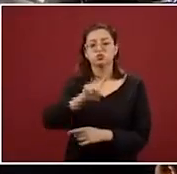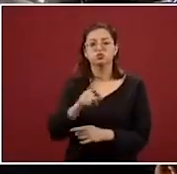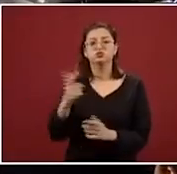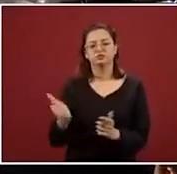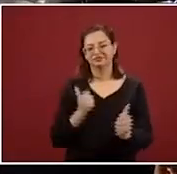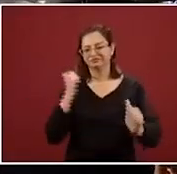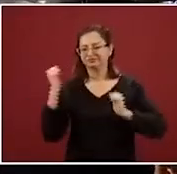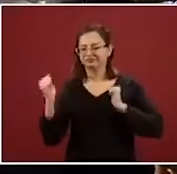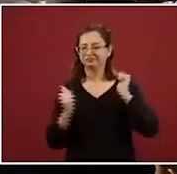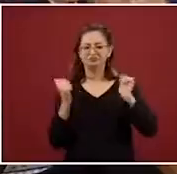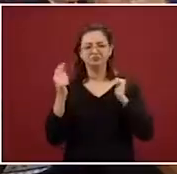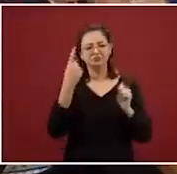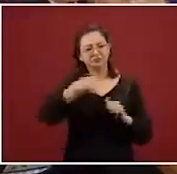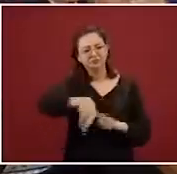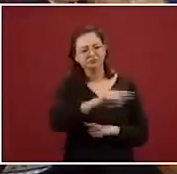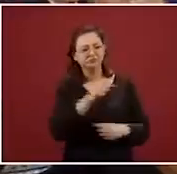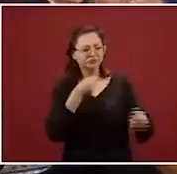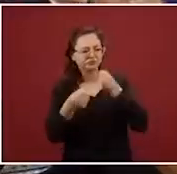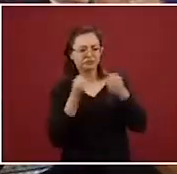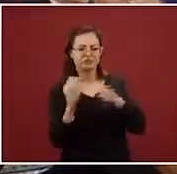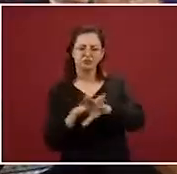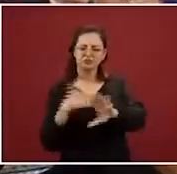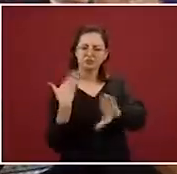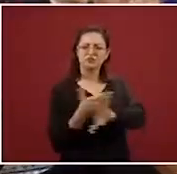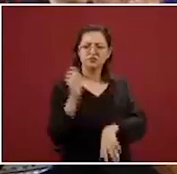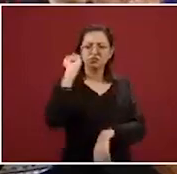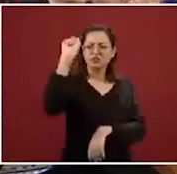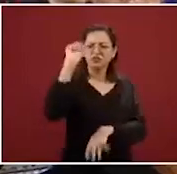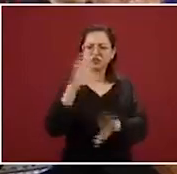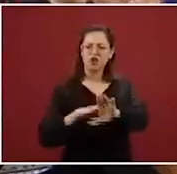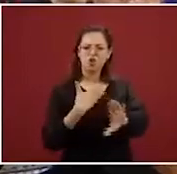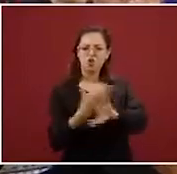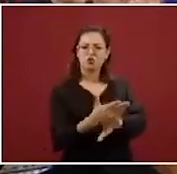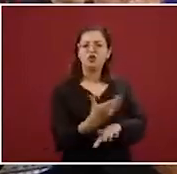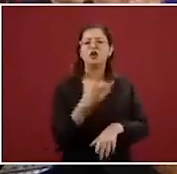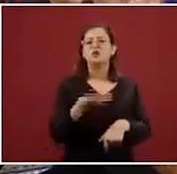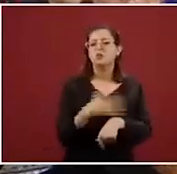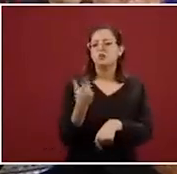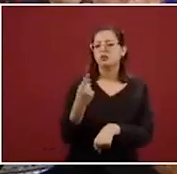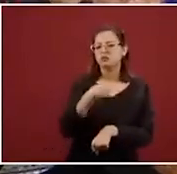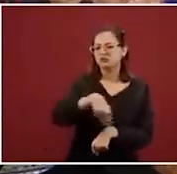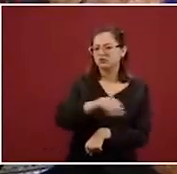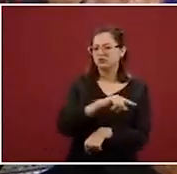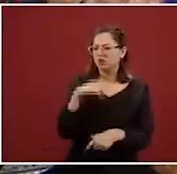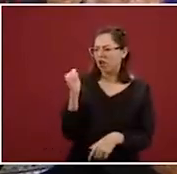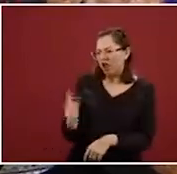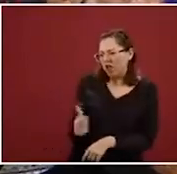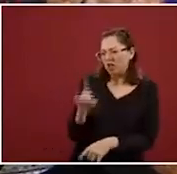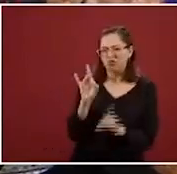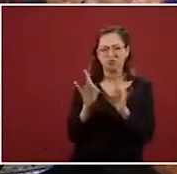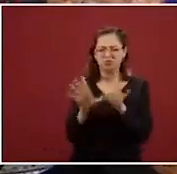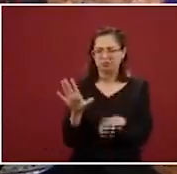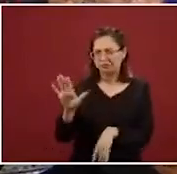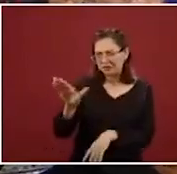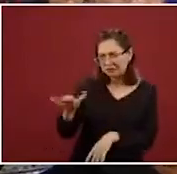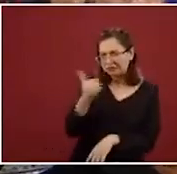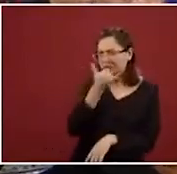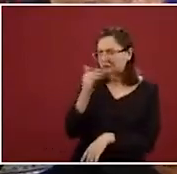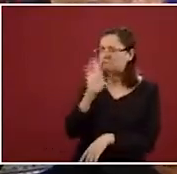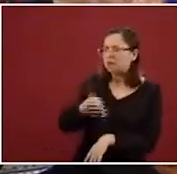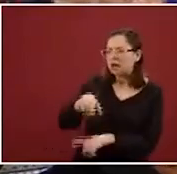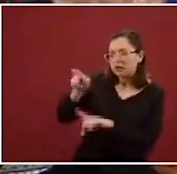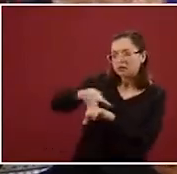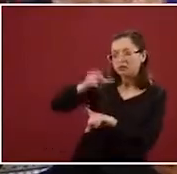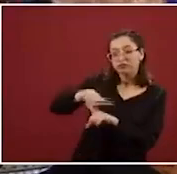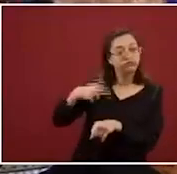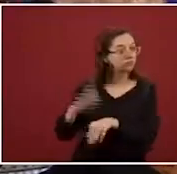atacar a los trabajadores, al movimiento sindical, a quienes de alguna manera critican a la directora, a la agencia,